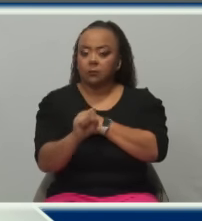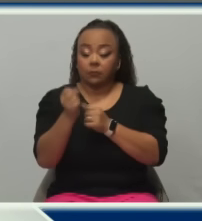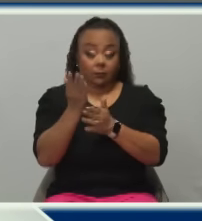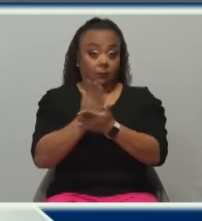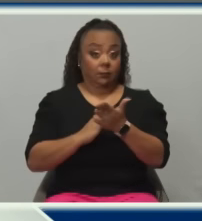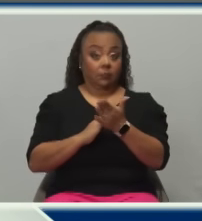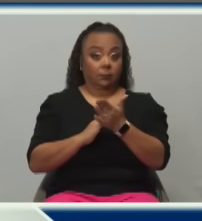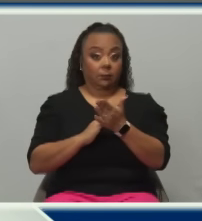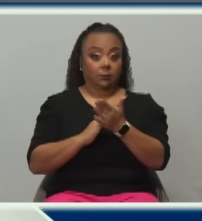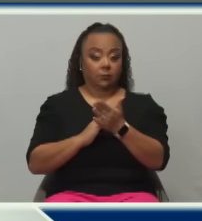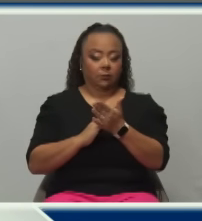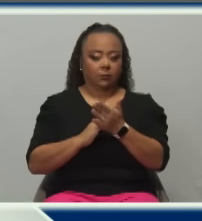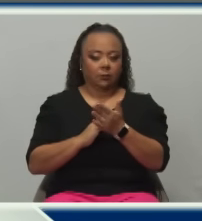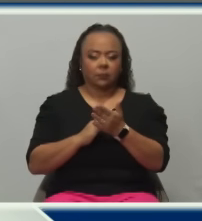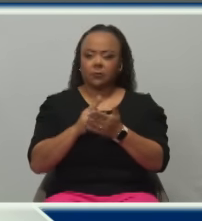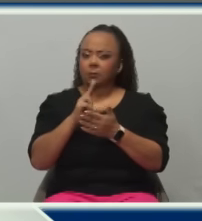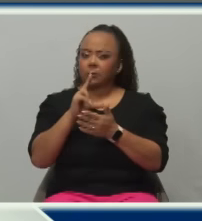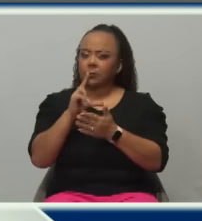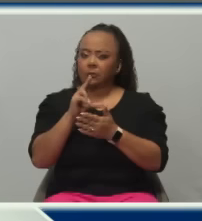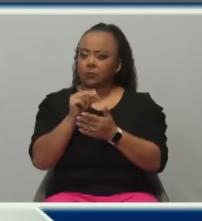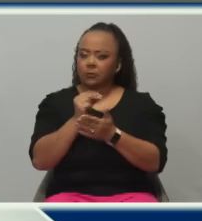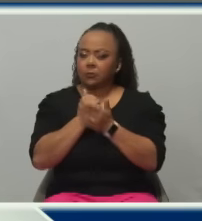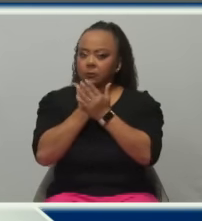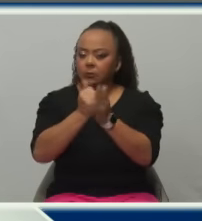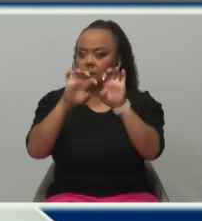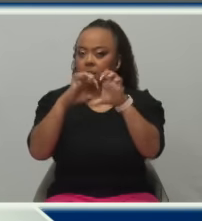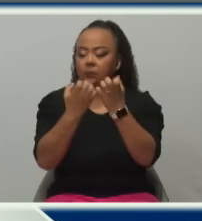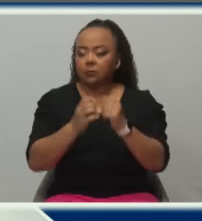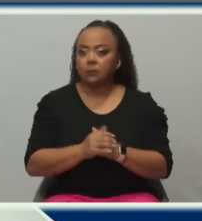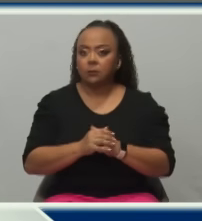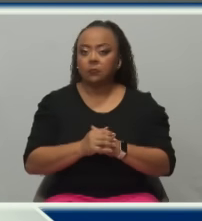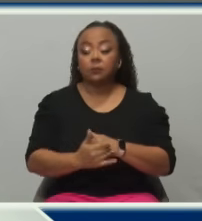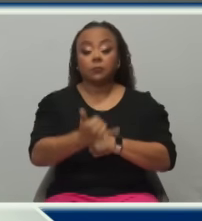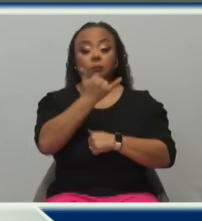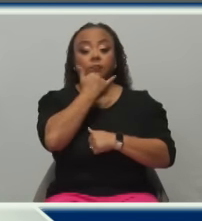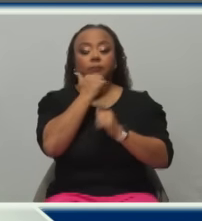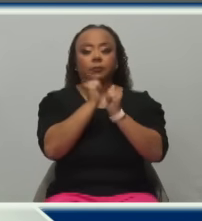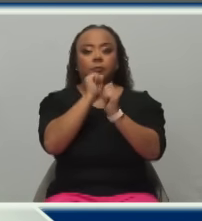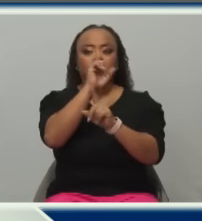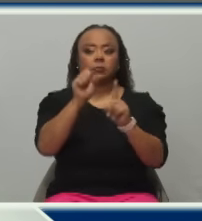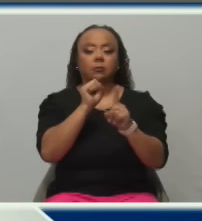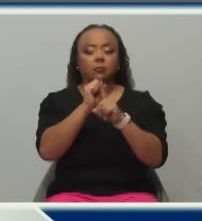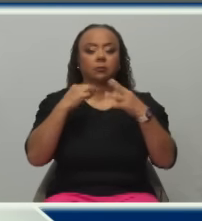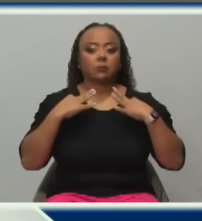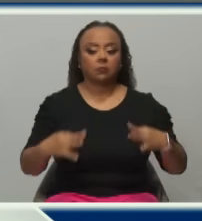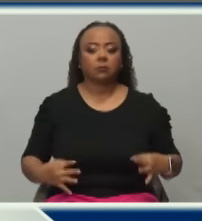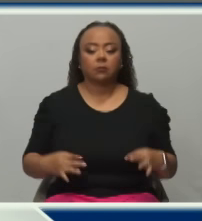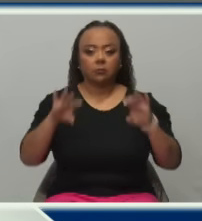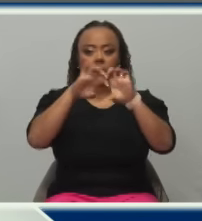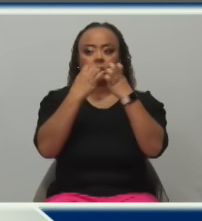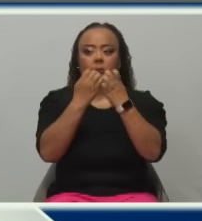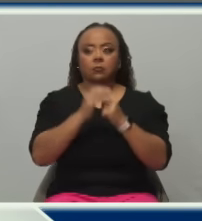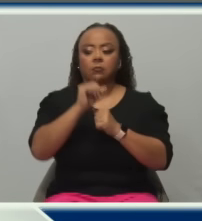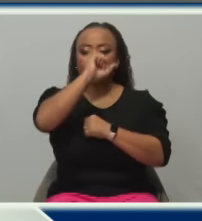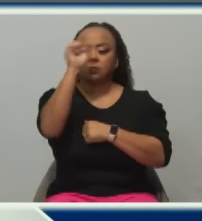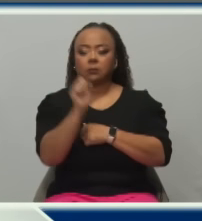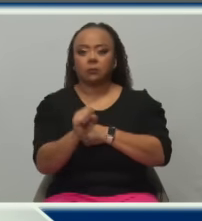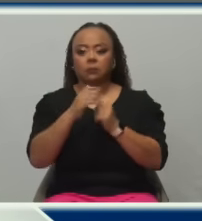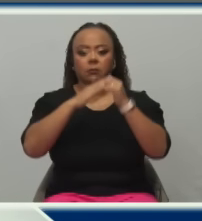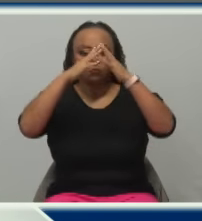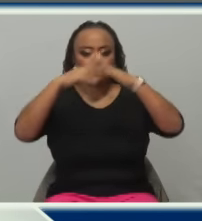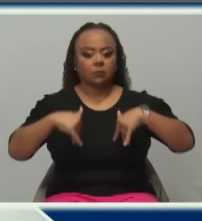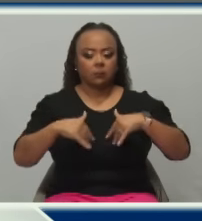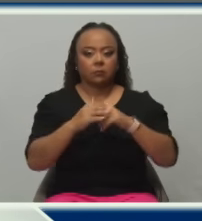algunos no le están repercutiendo al equipo Qué está pasando con la situación física del plantel que al sapriza se le cae como